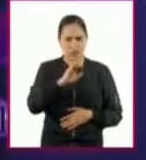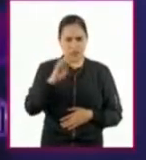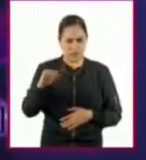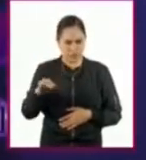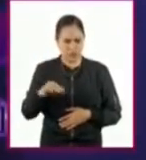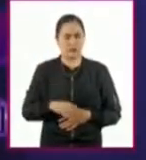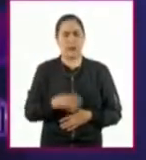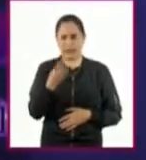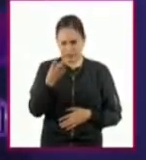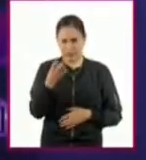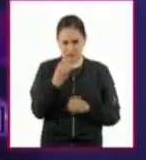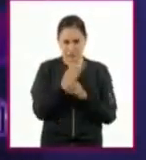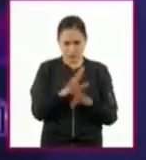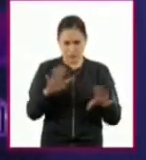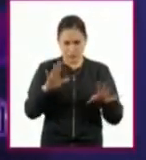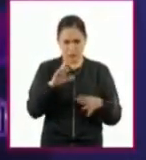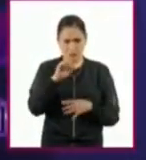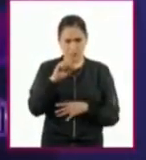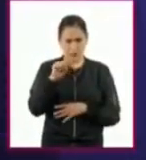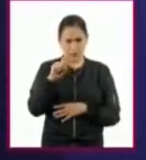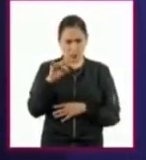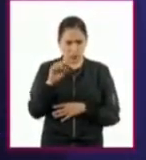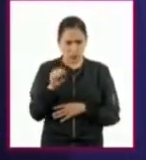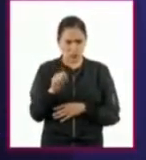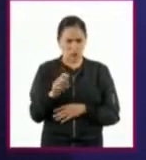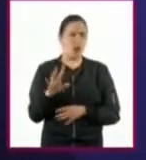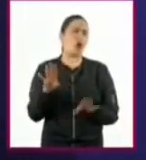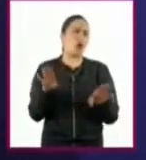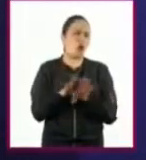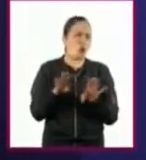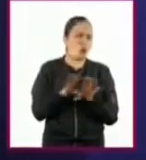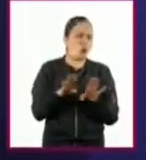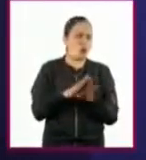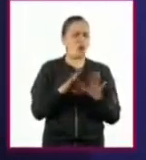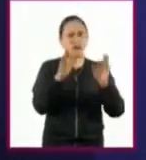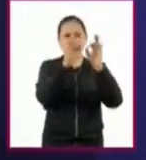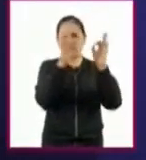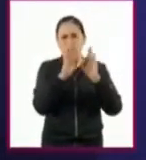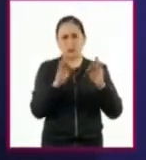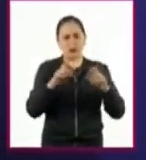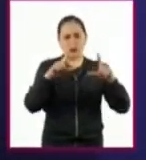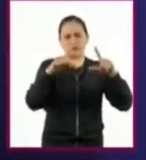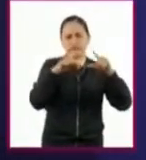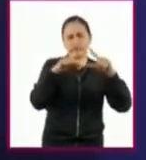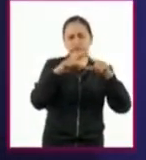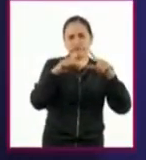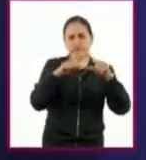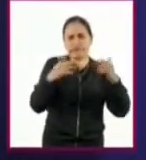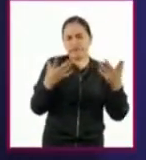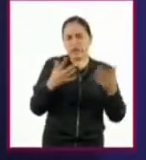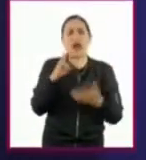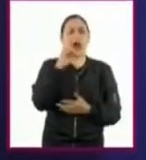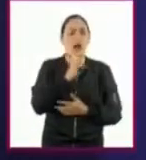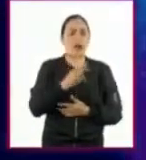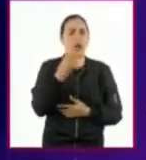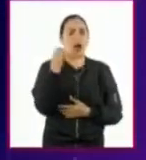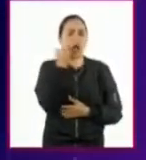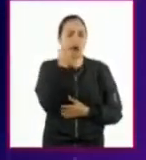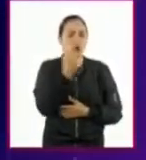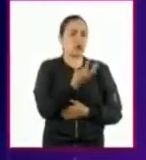Con estas medidas, ¿cómo serán todos los triángulos que se construyan? Veamos lo que hicieron tres estudiantes.